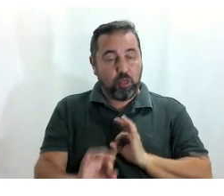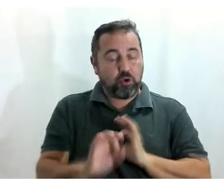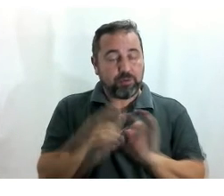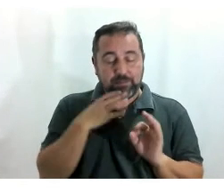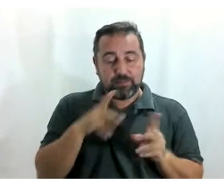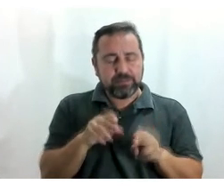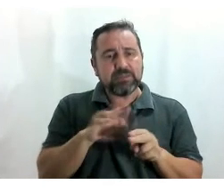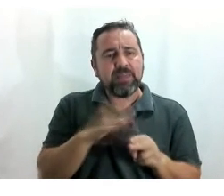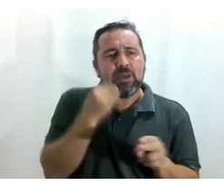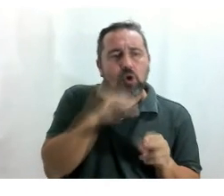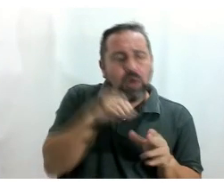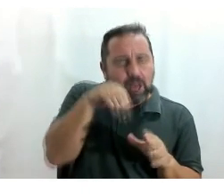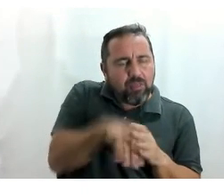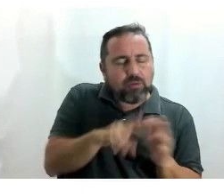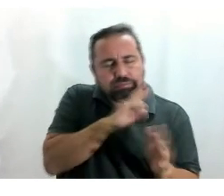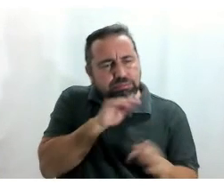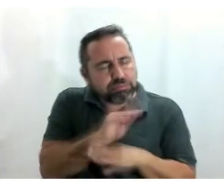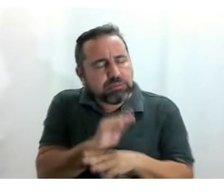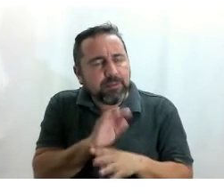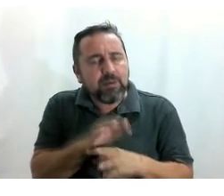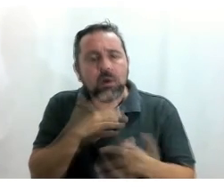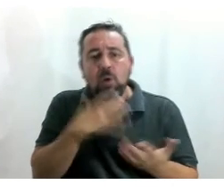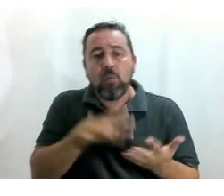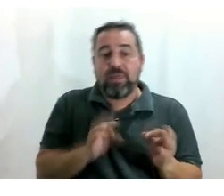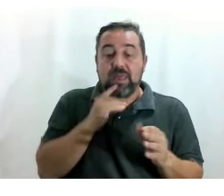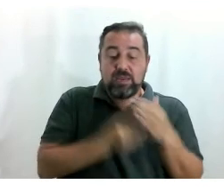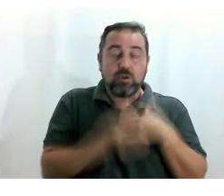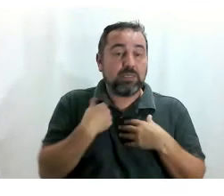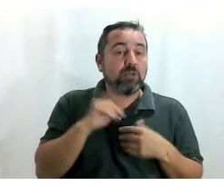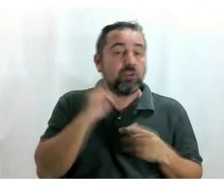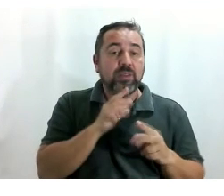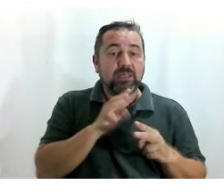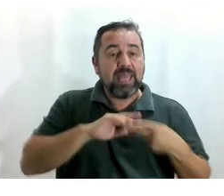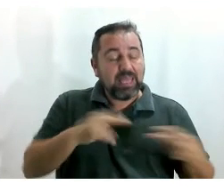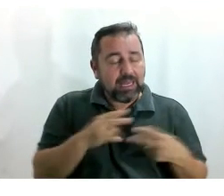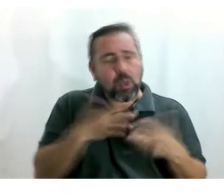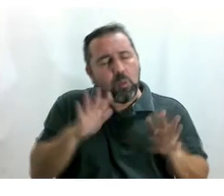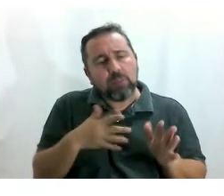supiera que el niño ha nacido con una sordera de origen genético.